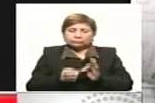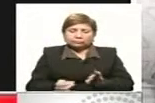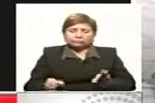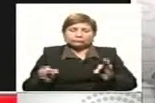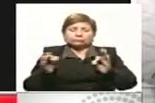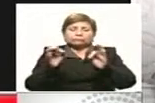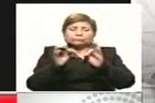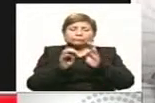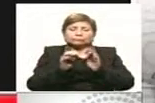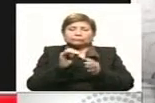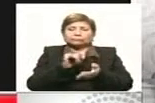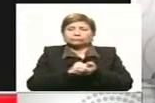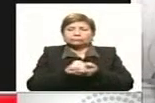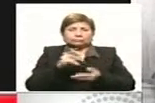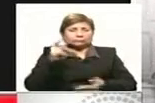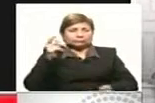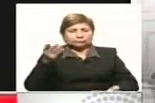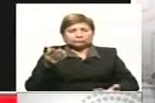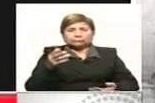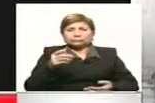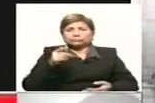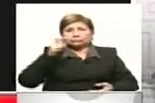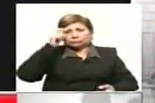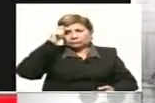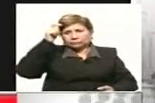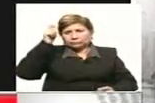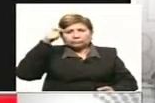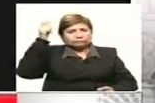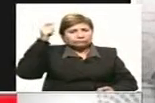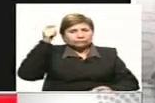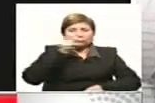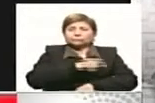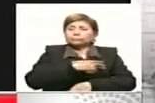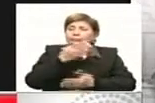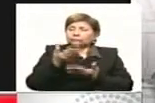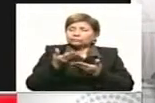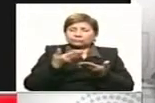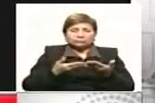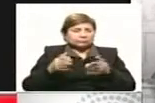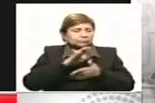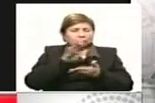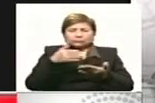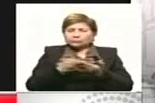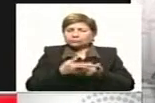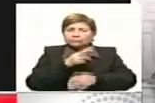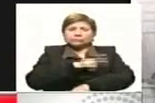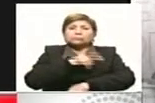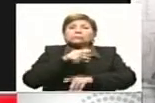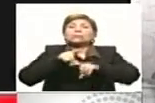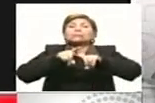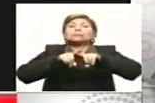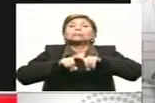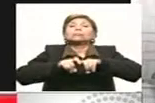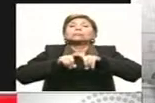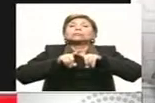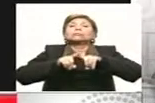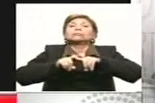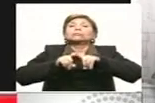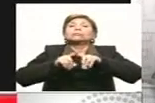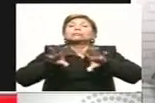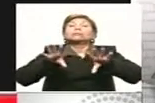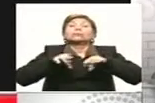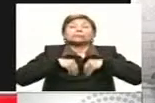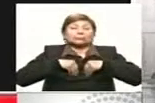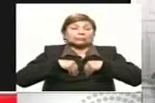Piura, para Tumbes, así como ellos para todas las regiones, independientemente, o sea, dependiendo de la afectación que ha tenido